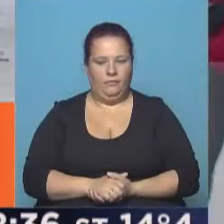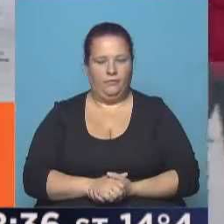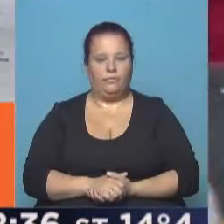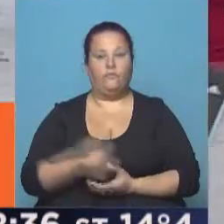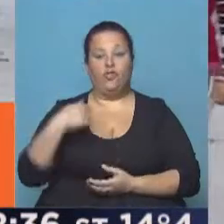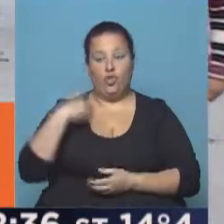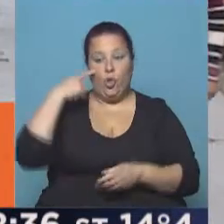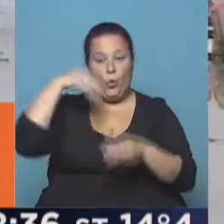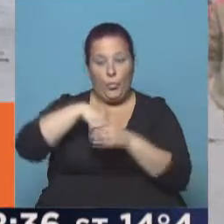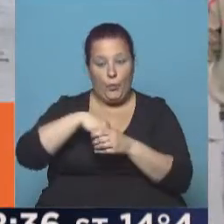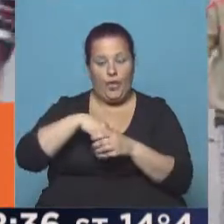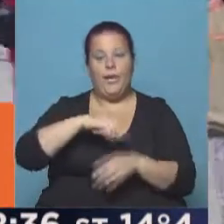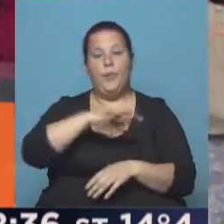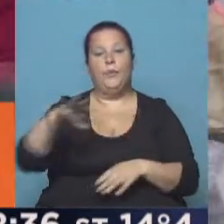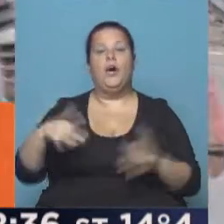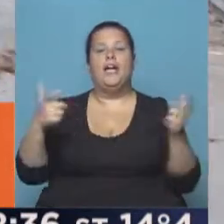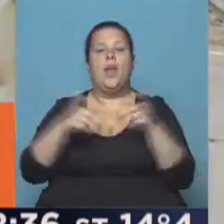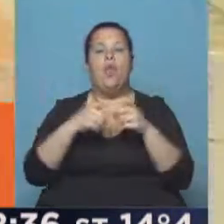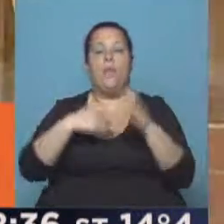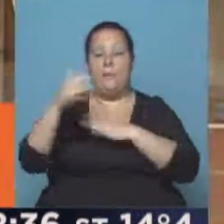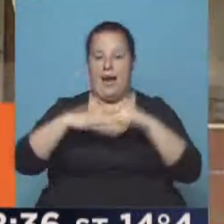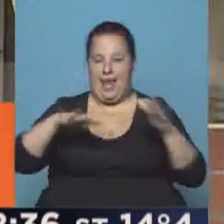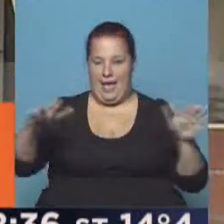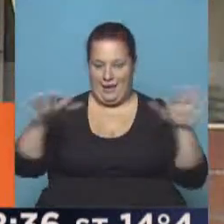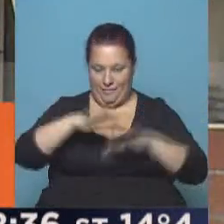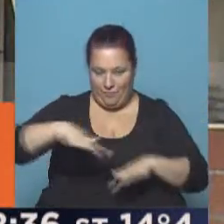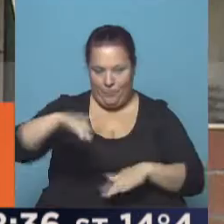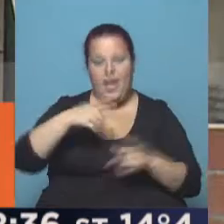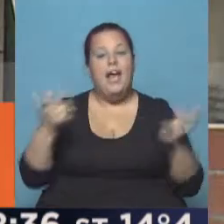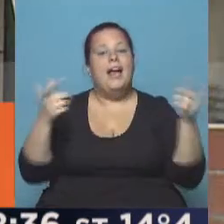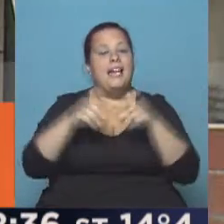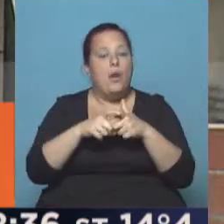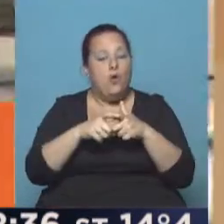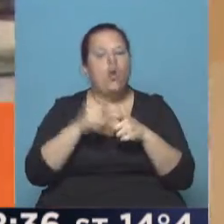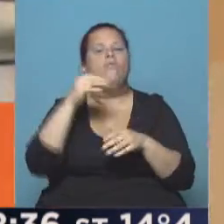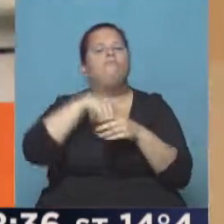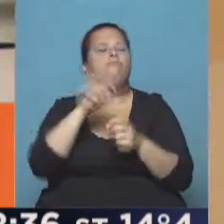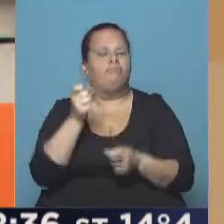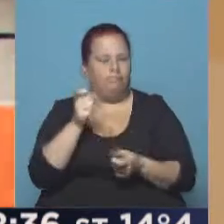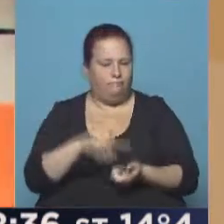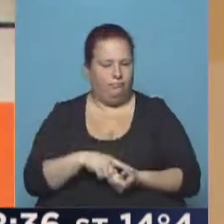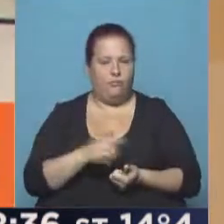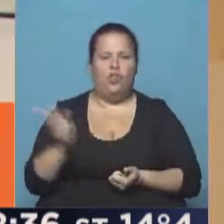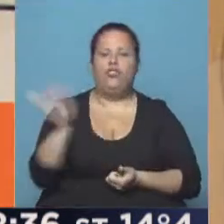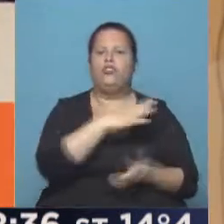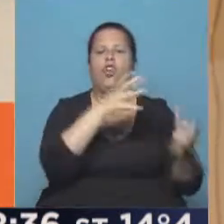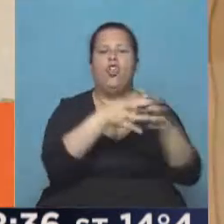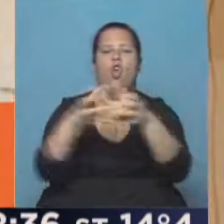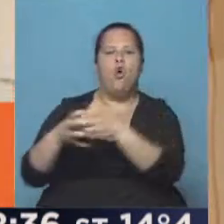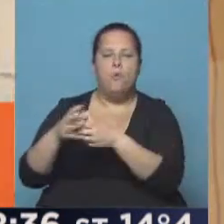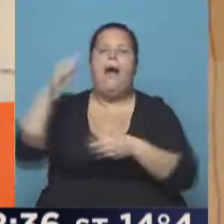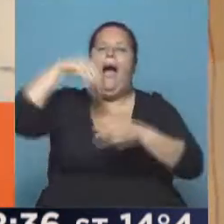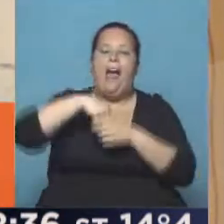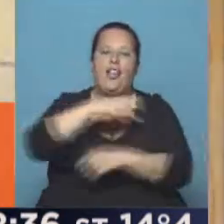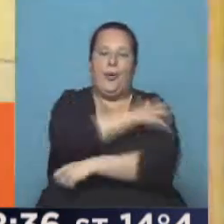Yo soy parte de la mesa de urbanización. La mesa de urbanización se compone de todas las organizaciones que estamos